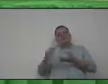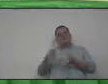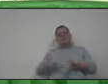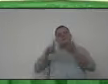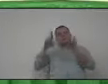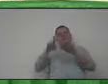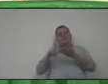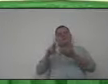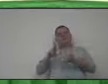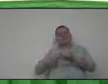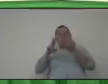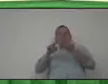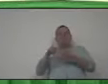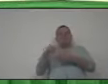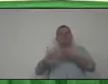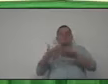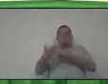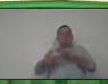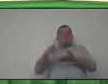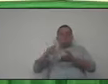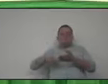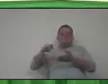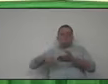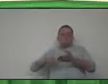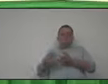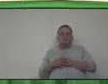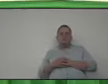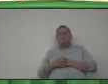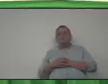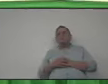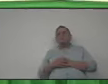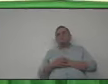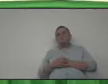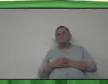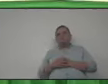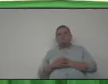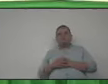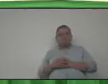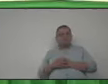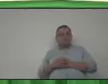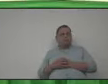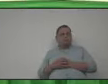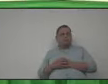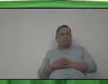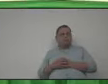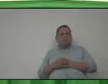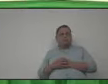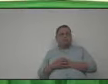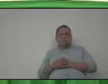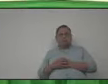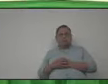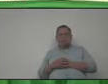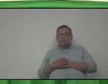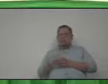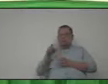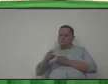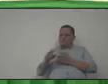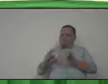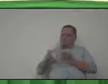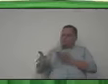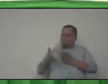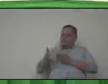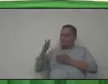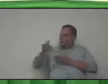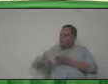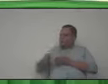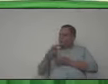se reanude este proceso de contratación que tenemos y y podamos así seguir prestando servicios. Como les